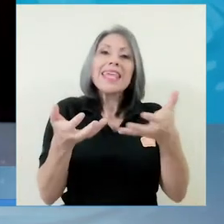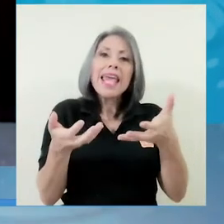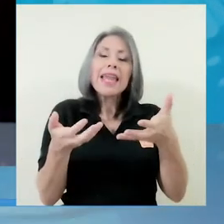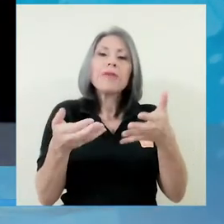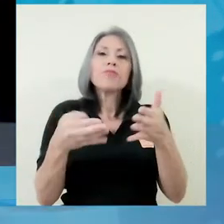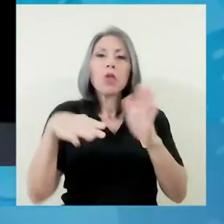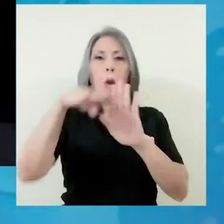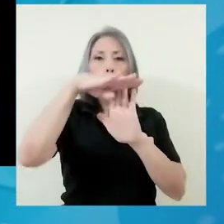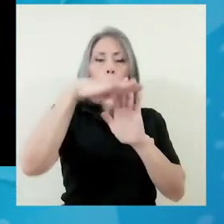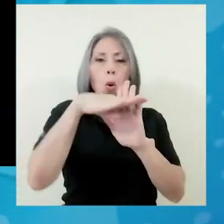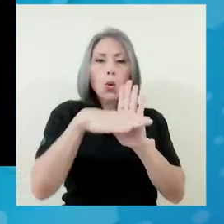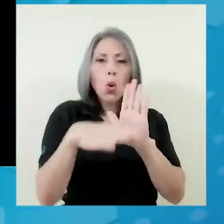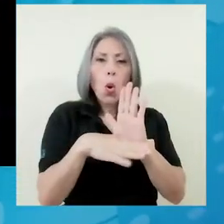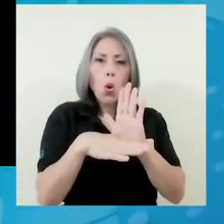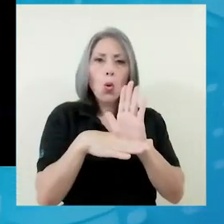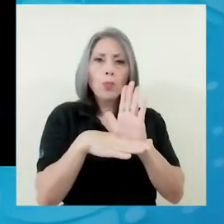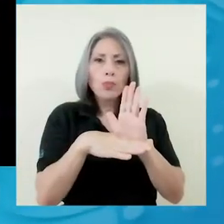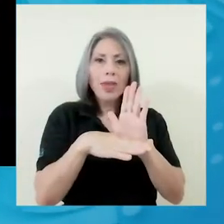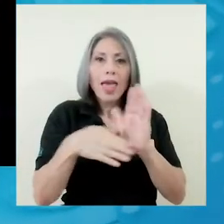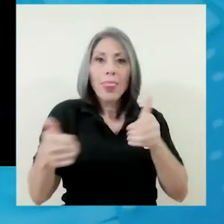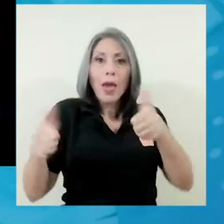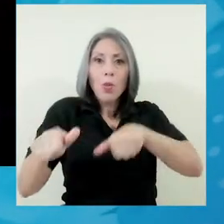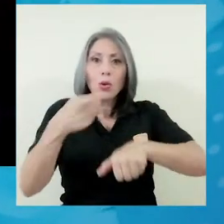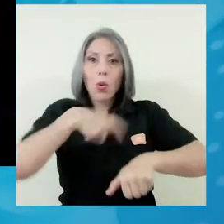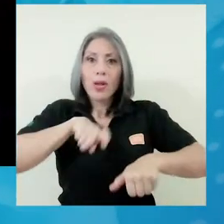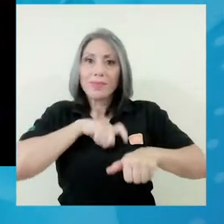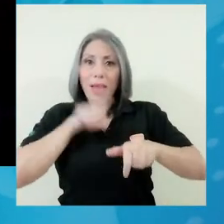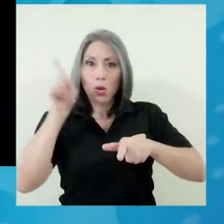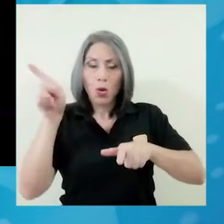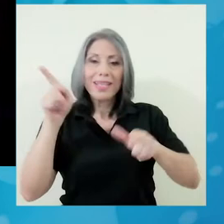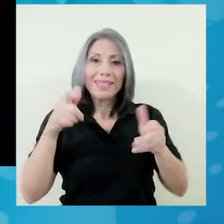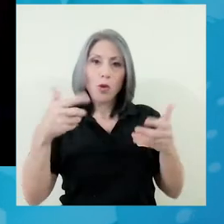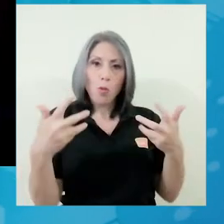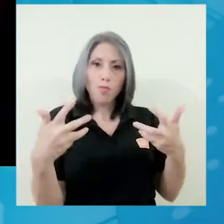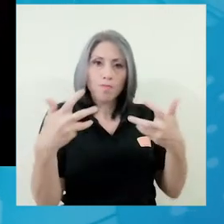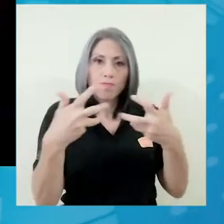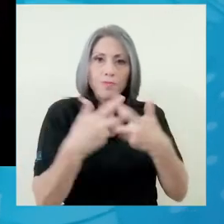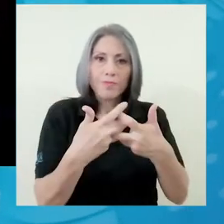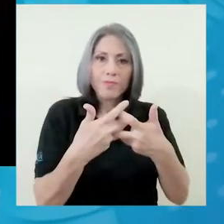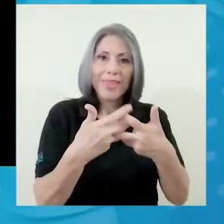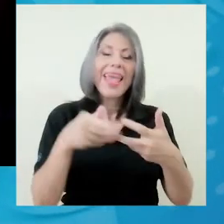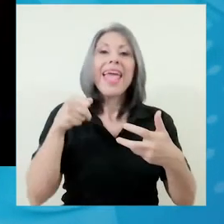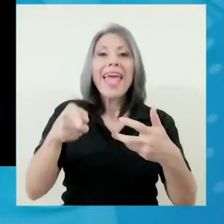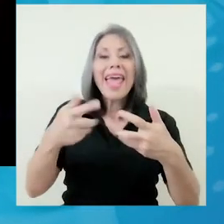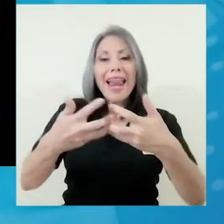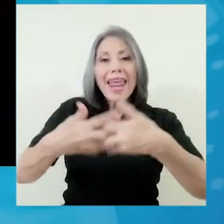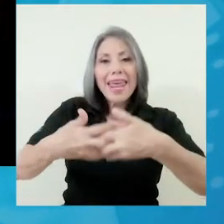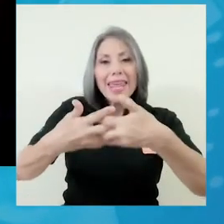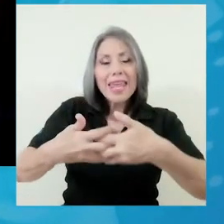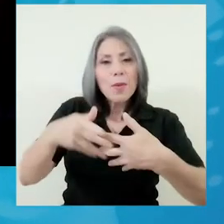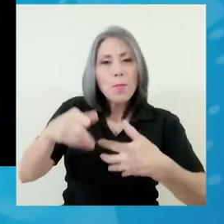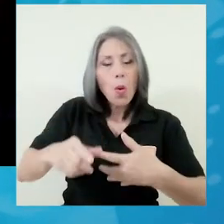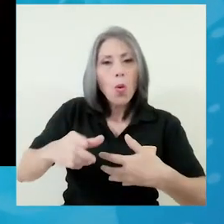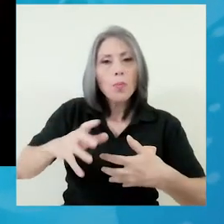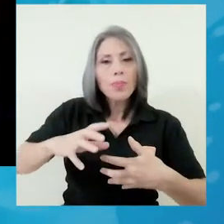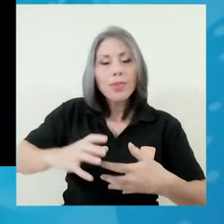un protocolo de unos españoles en el cual el equipo tiene que